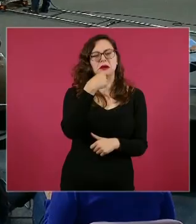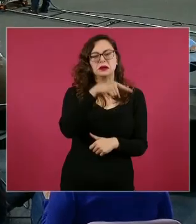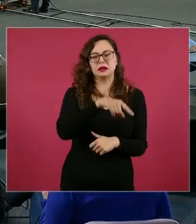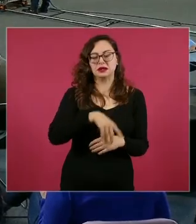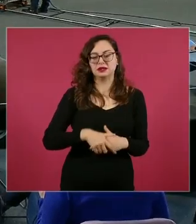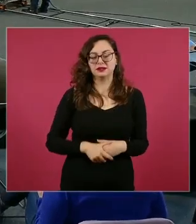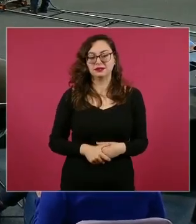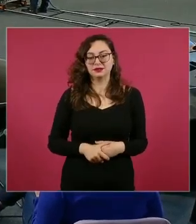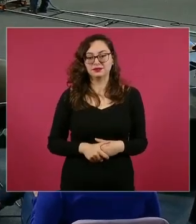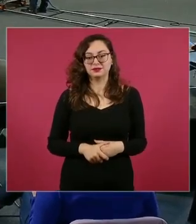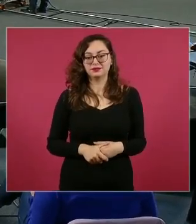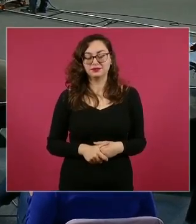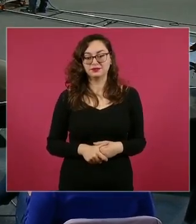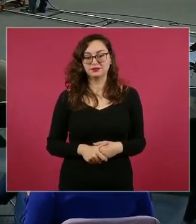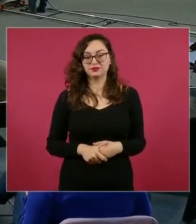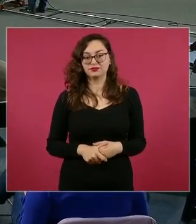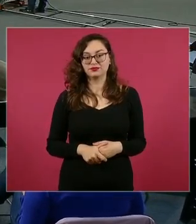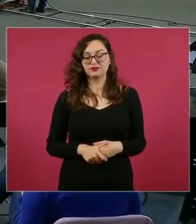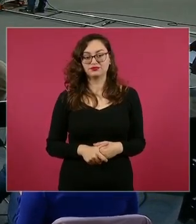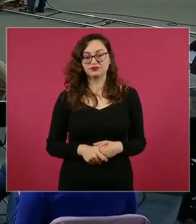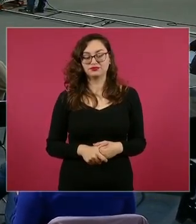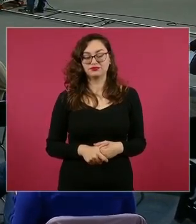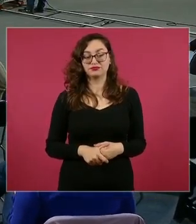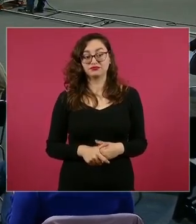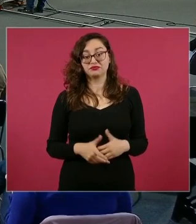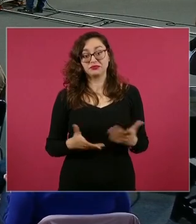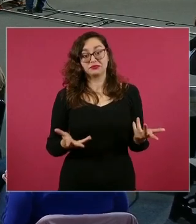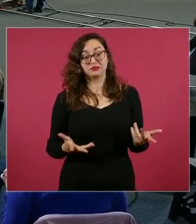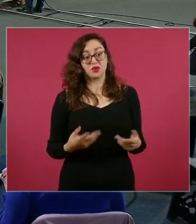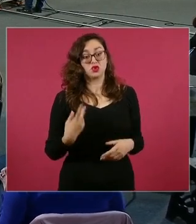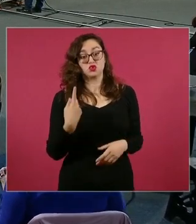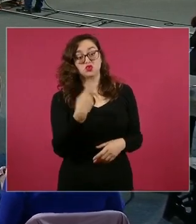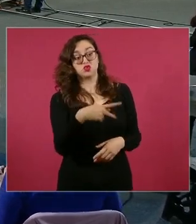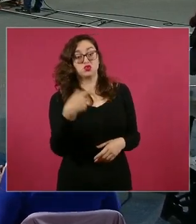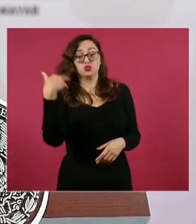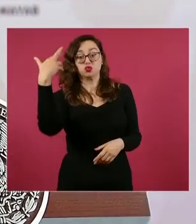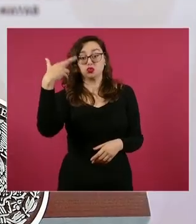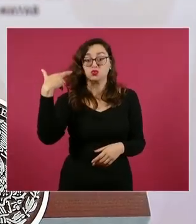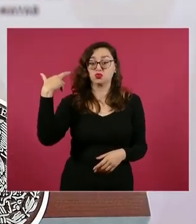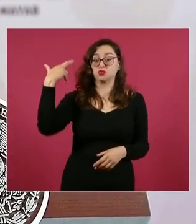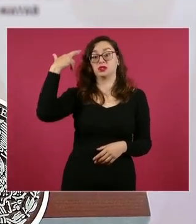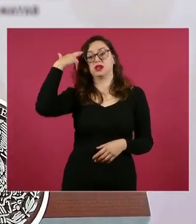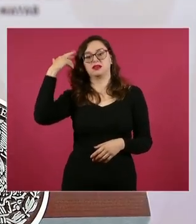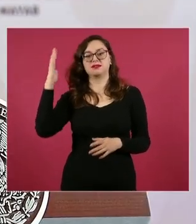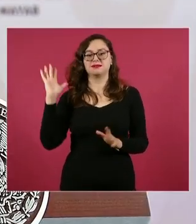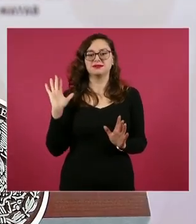rey mi rey diría el clásico